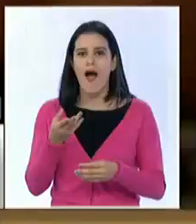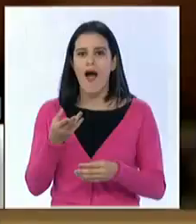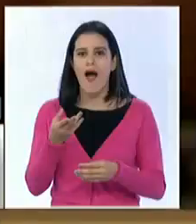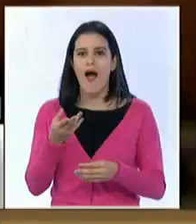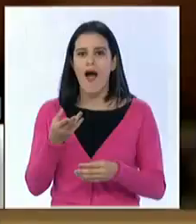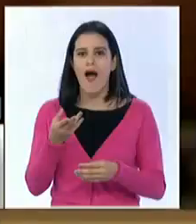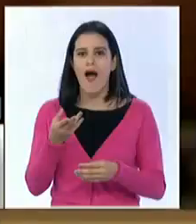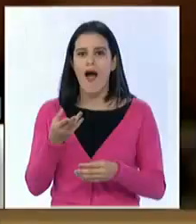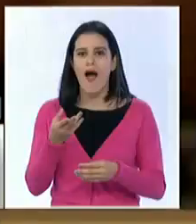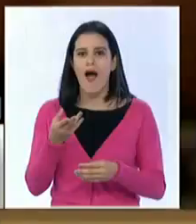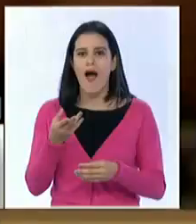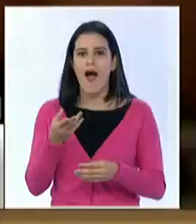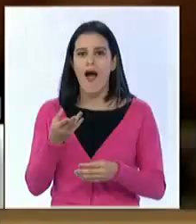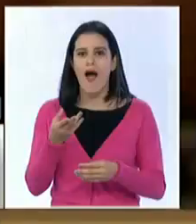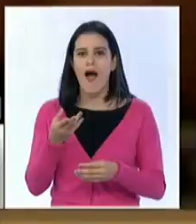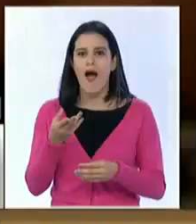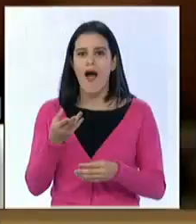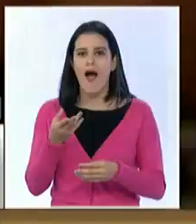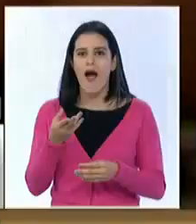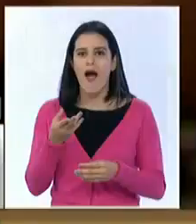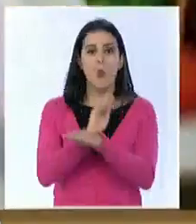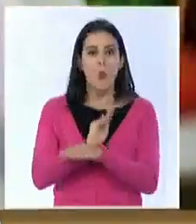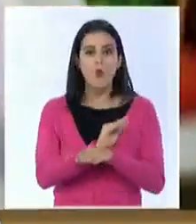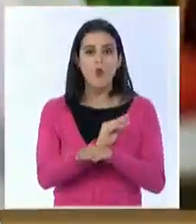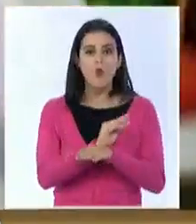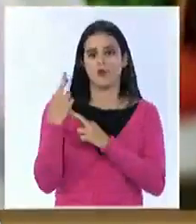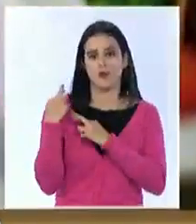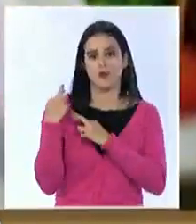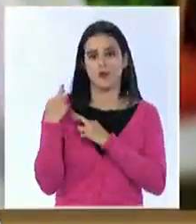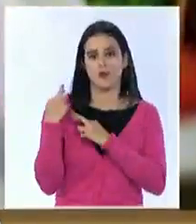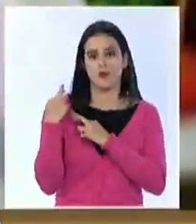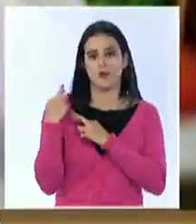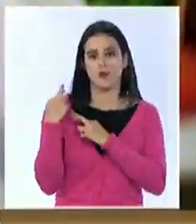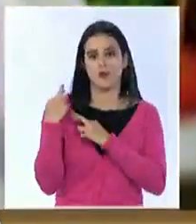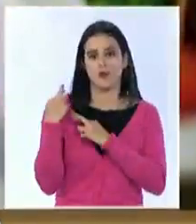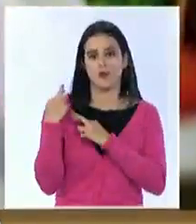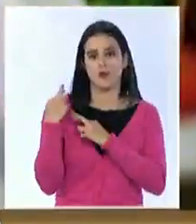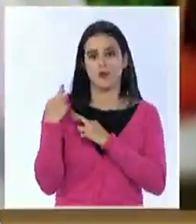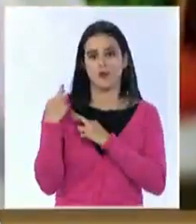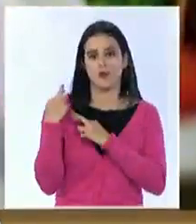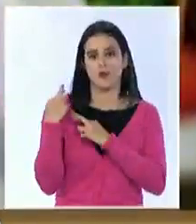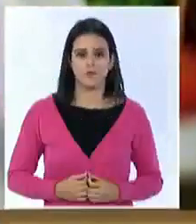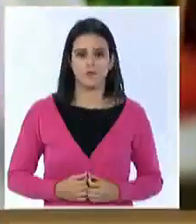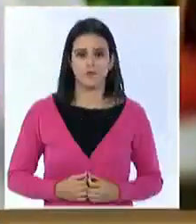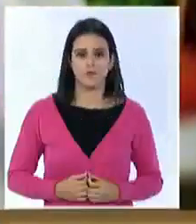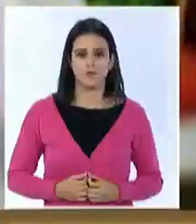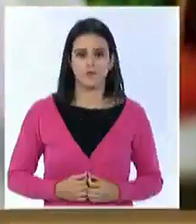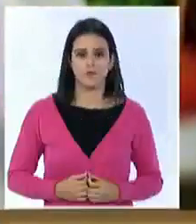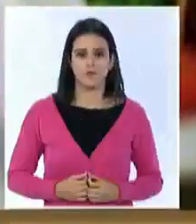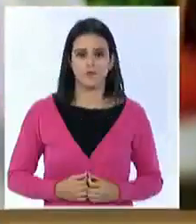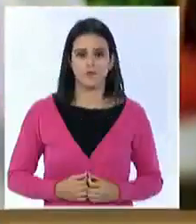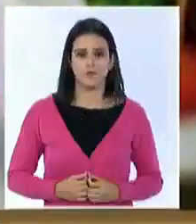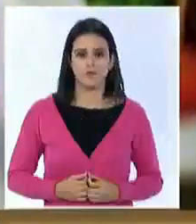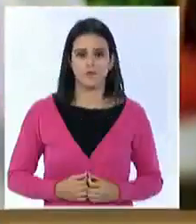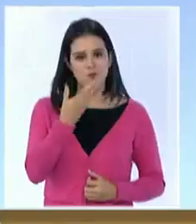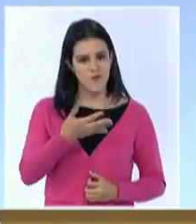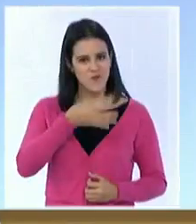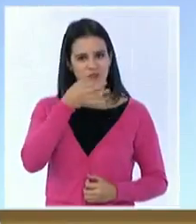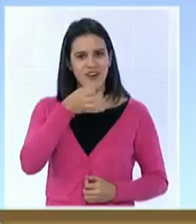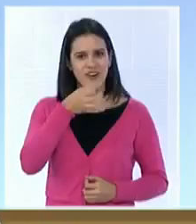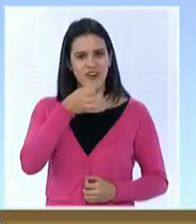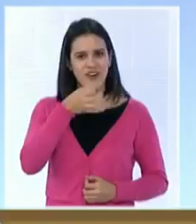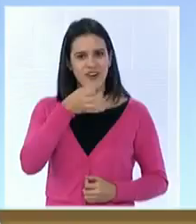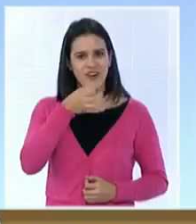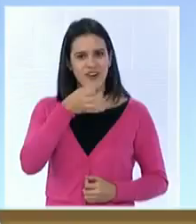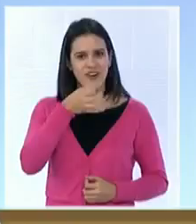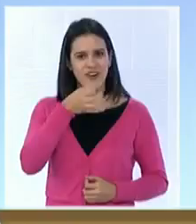más responsable. La salud de los consumidores se encuentra en las manos de los manipuladores. Buenas tardes, bienvenidos